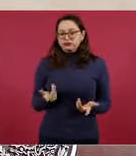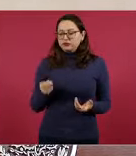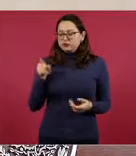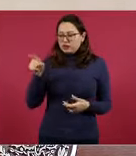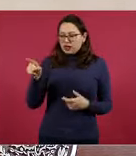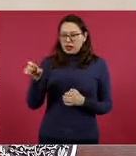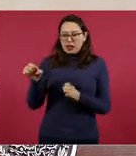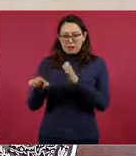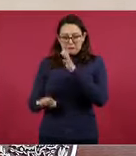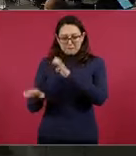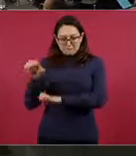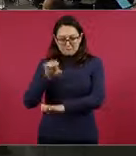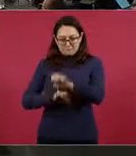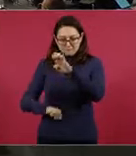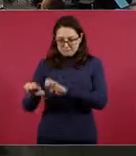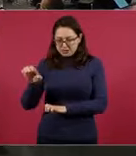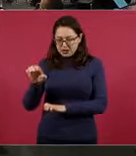utilizan hasta